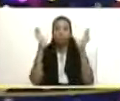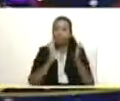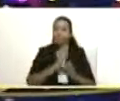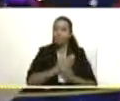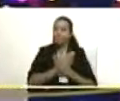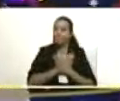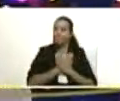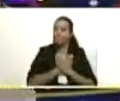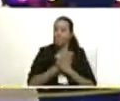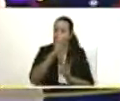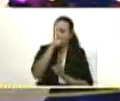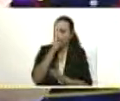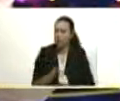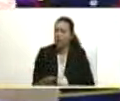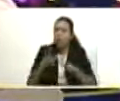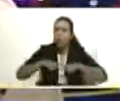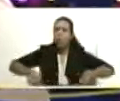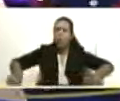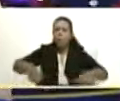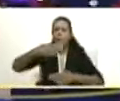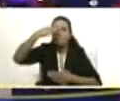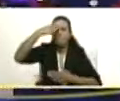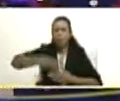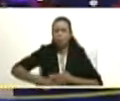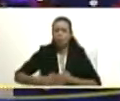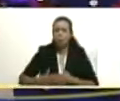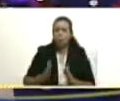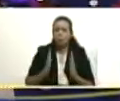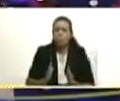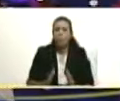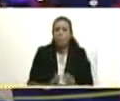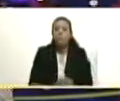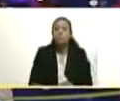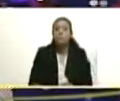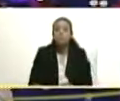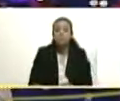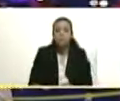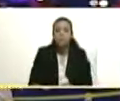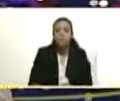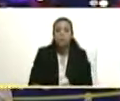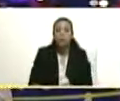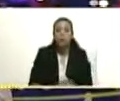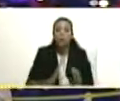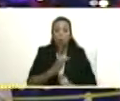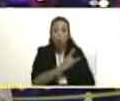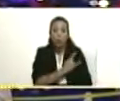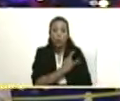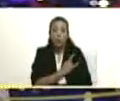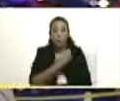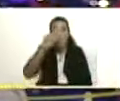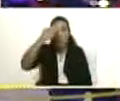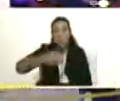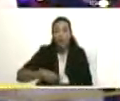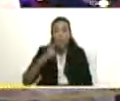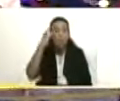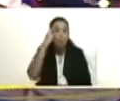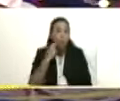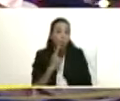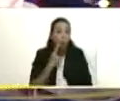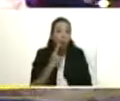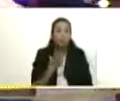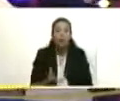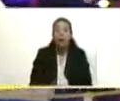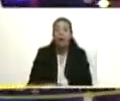en el ejército venezolano, en la Fuerza Armada, fue rector de la Universidad Militar Bolivariana,